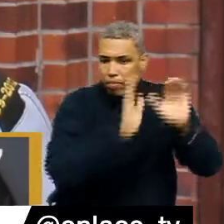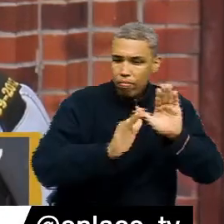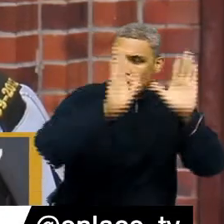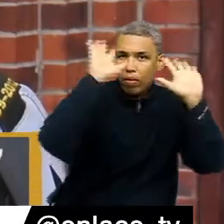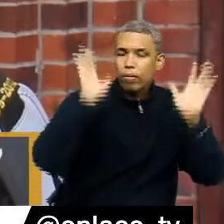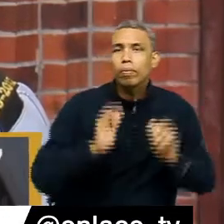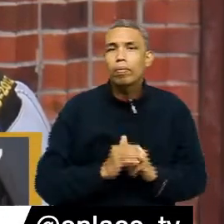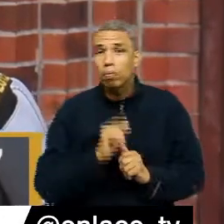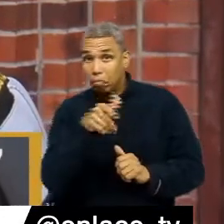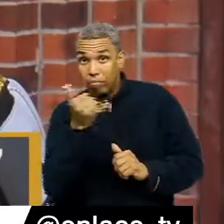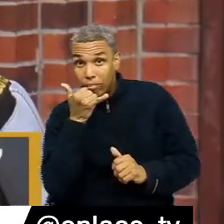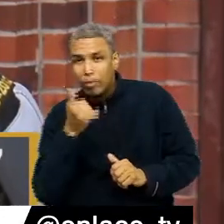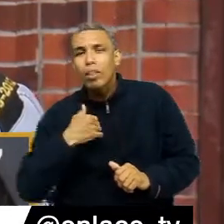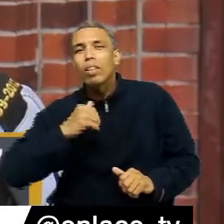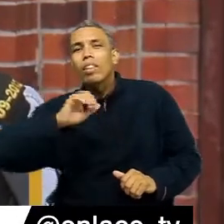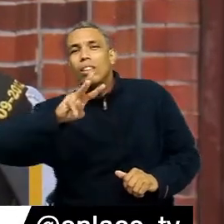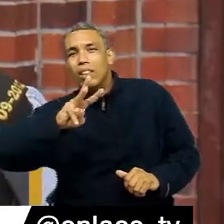Ambiental